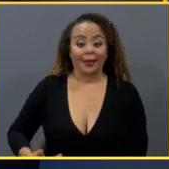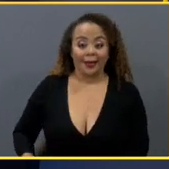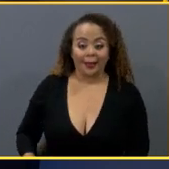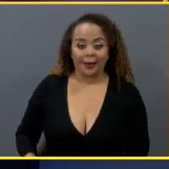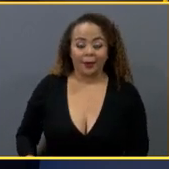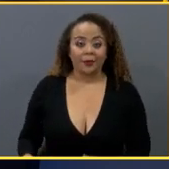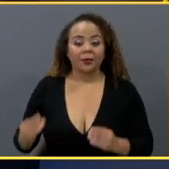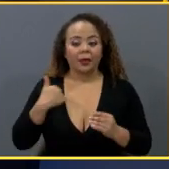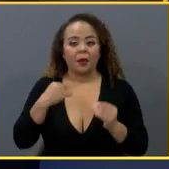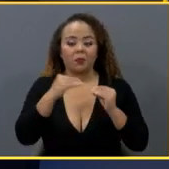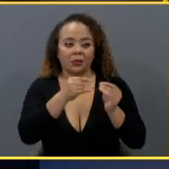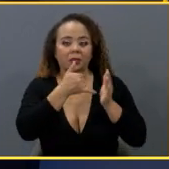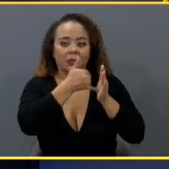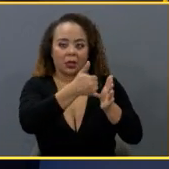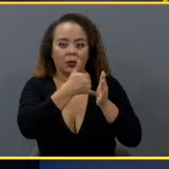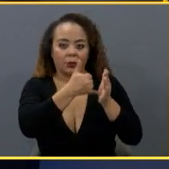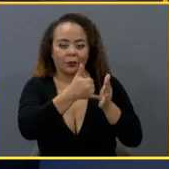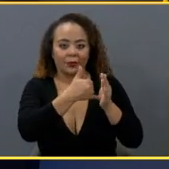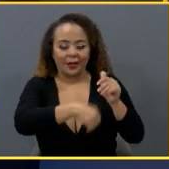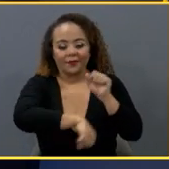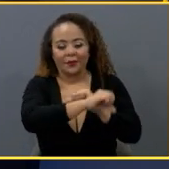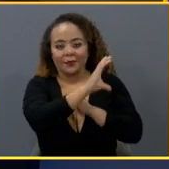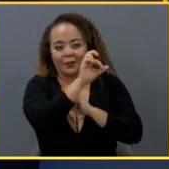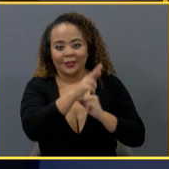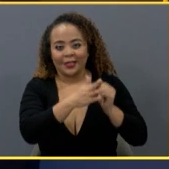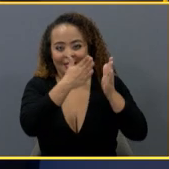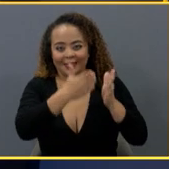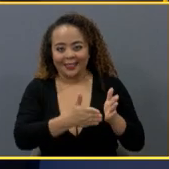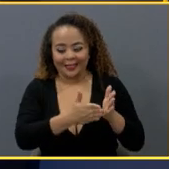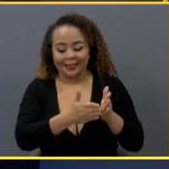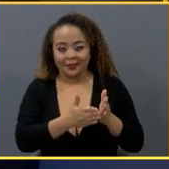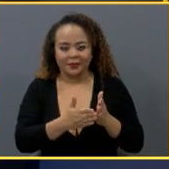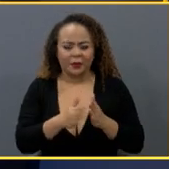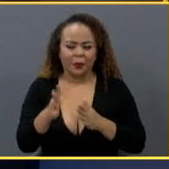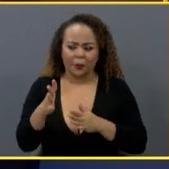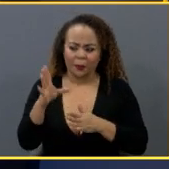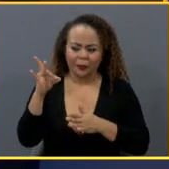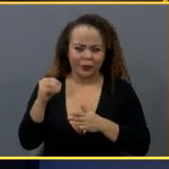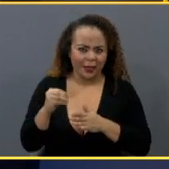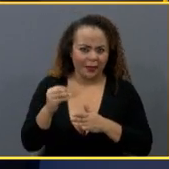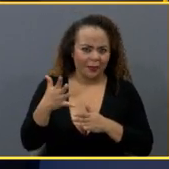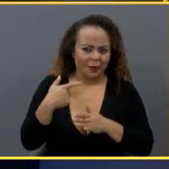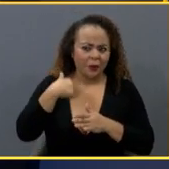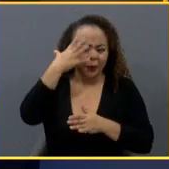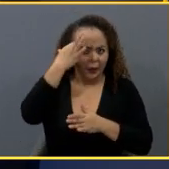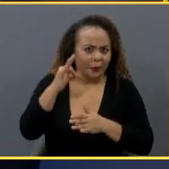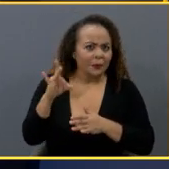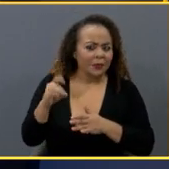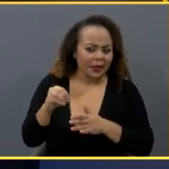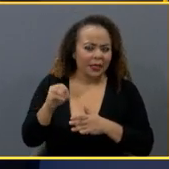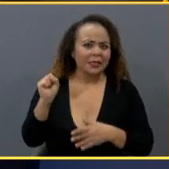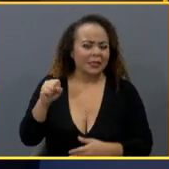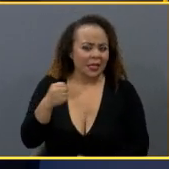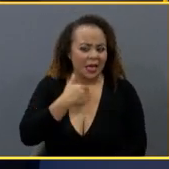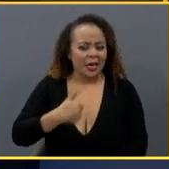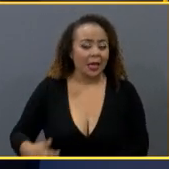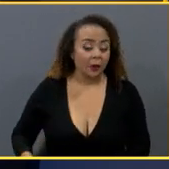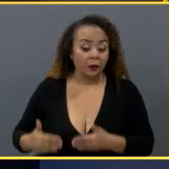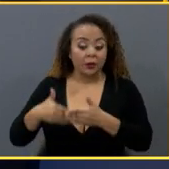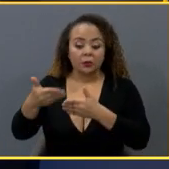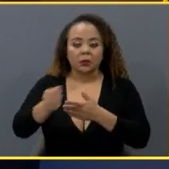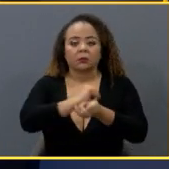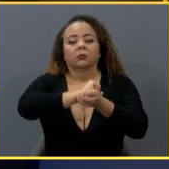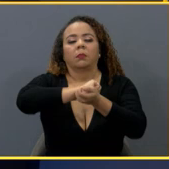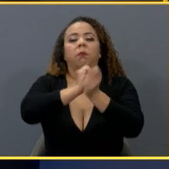más títulos en el fútbol tico. Sí, claro, un momento en que era. Hasta la década del 80. Yo creo que hasta los 80 sí, Herediano, sí. Después de ahí vino un